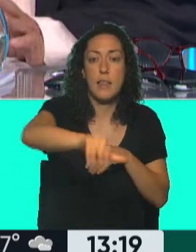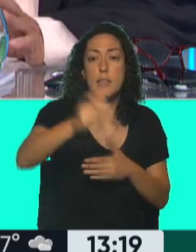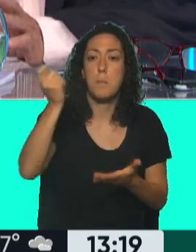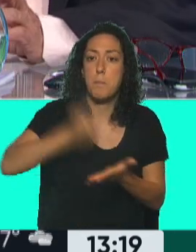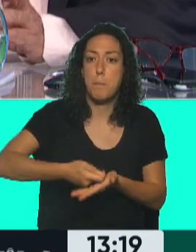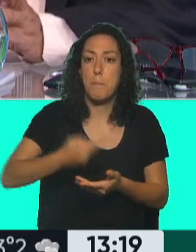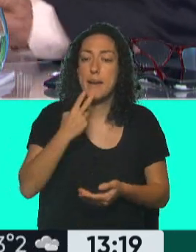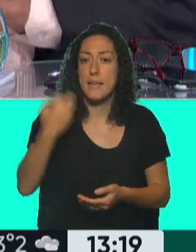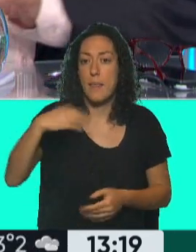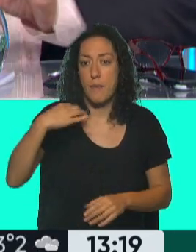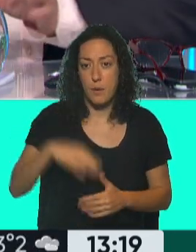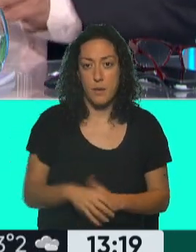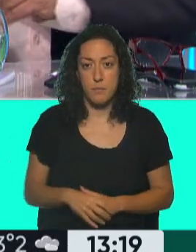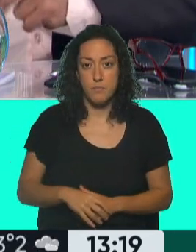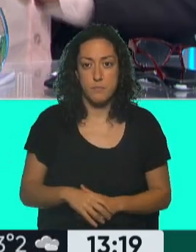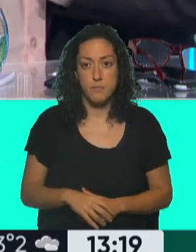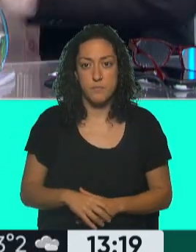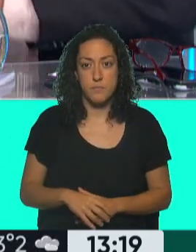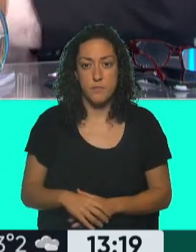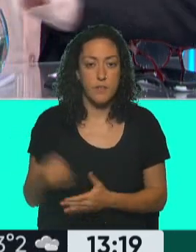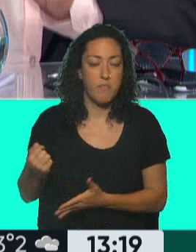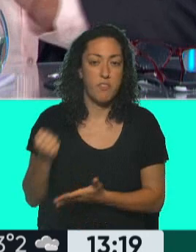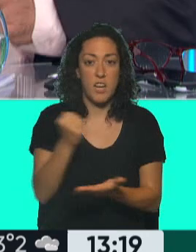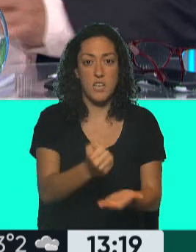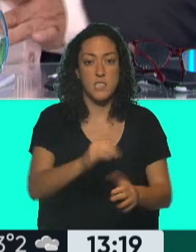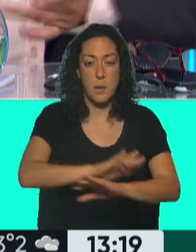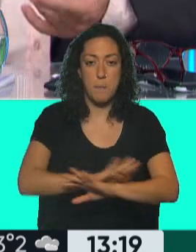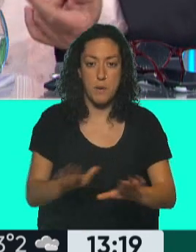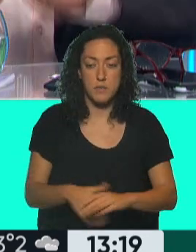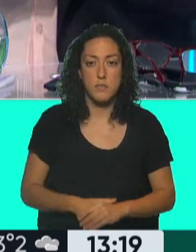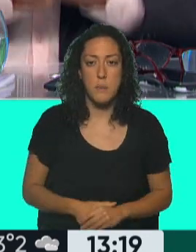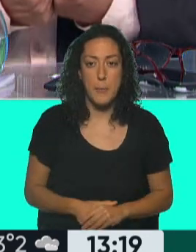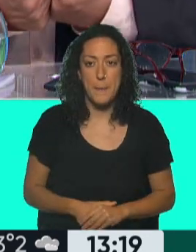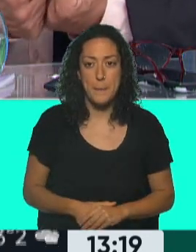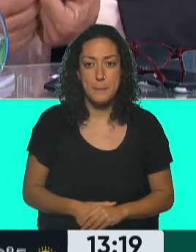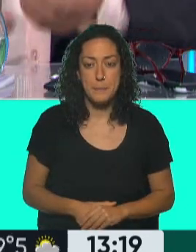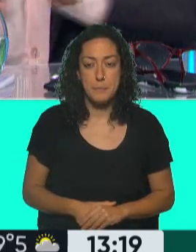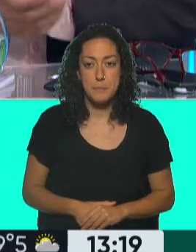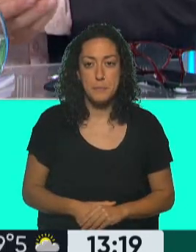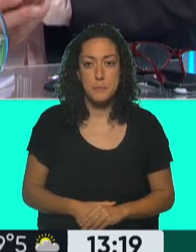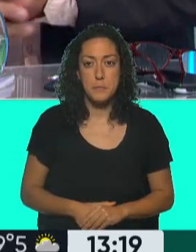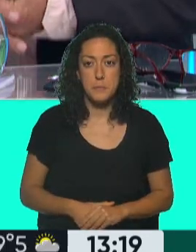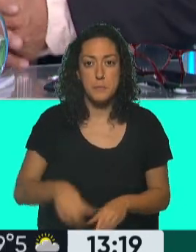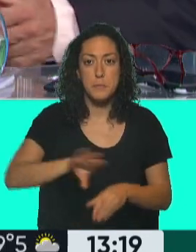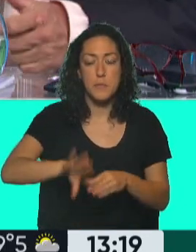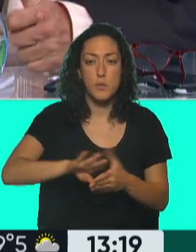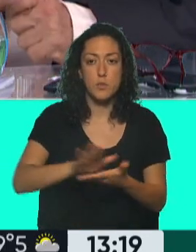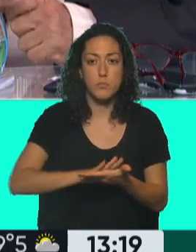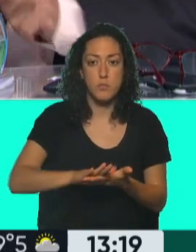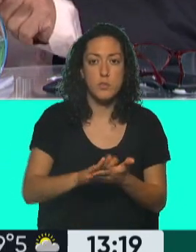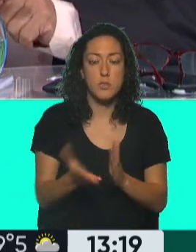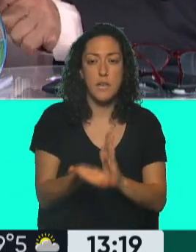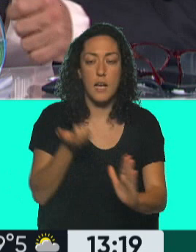pagar la energía no les financió más la energía sin que la paguen Cómo resulta el tema la deuda dijo bueno va hacemos una quita